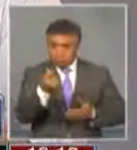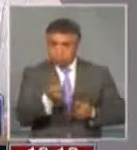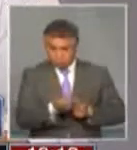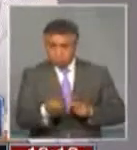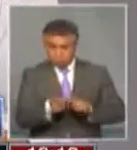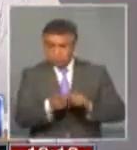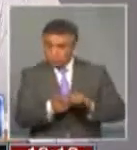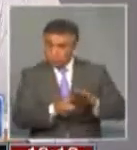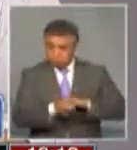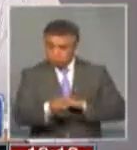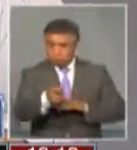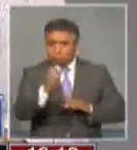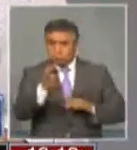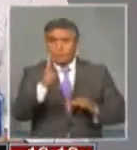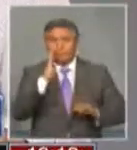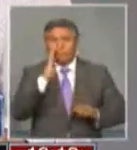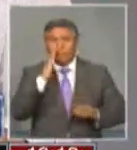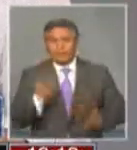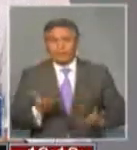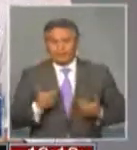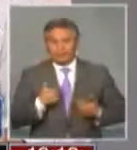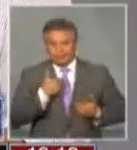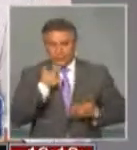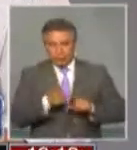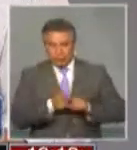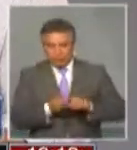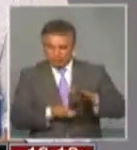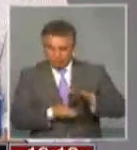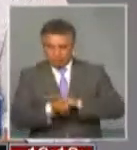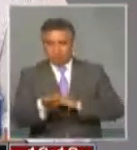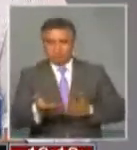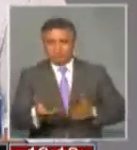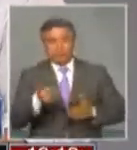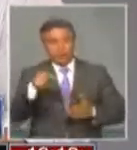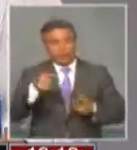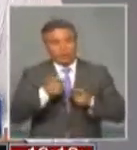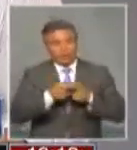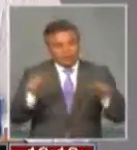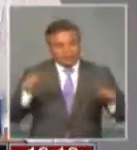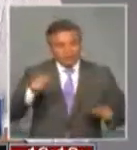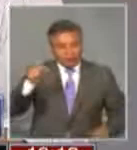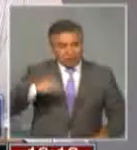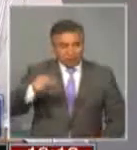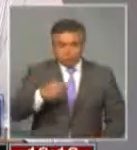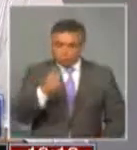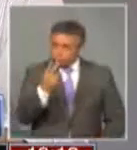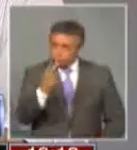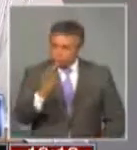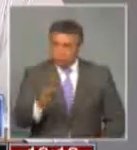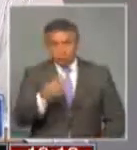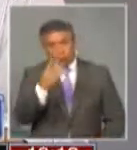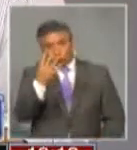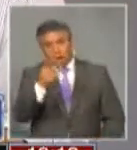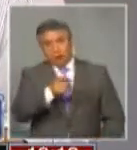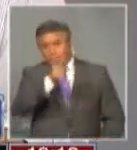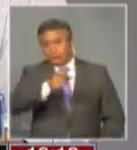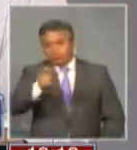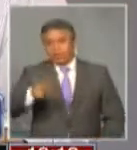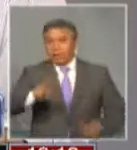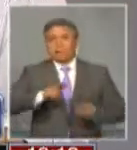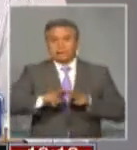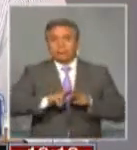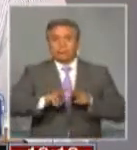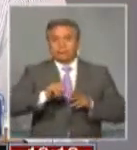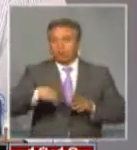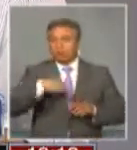determinado para obtener un beneficio. La diferencia es, ¿ya?, que hoy día dos o quizás cuatro personas lo hicieron, pero el